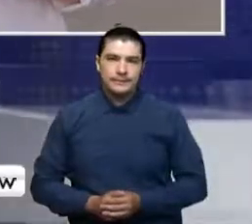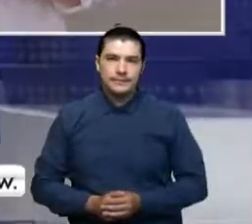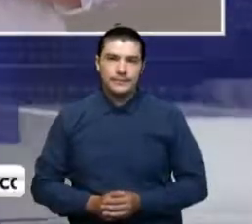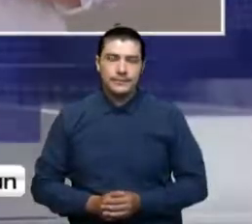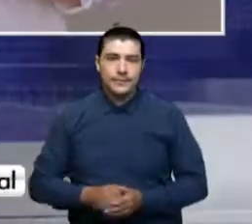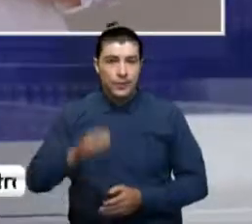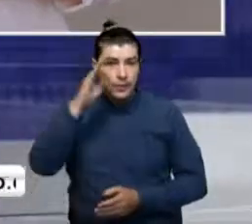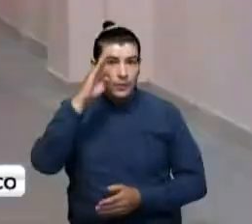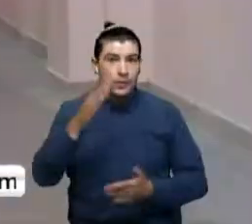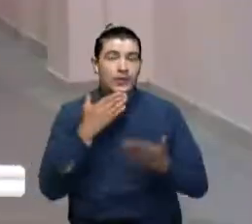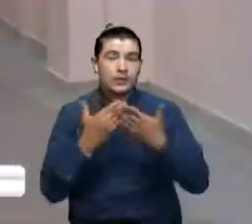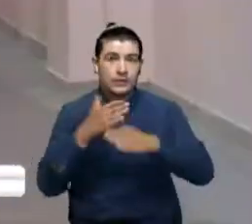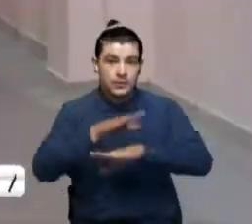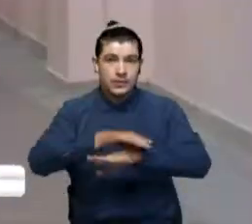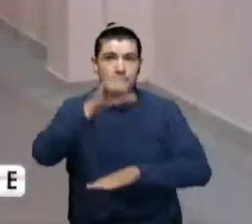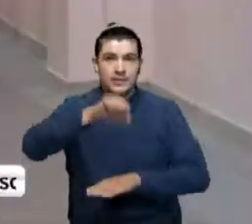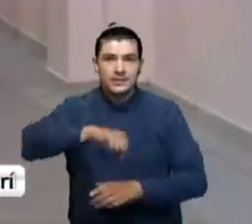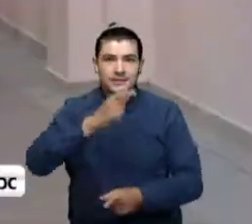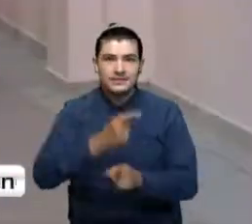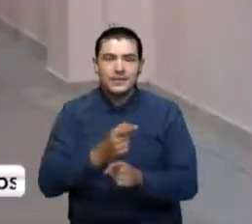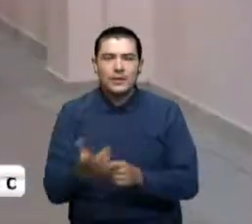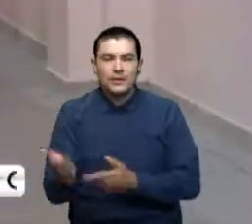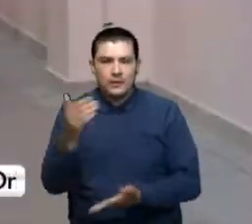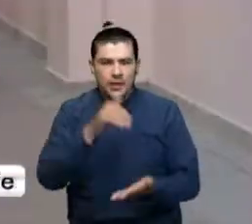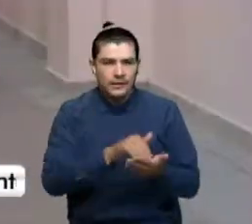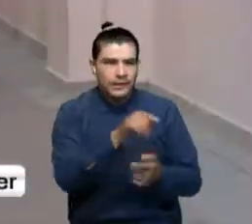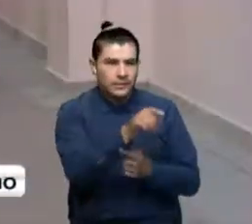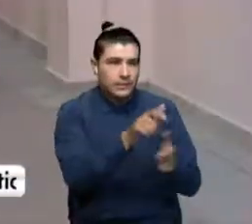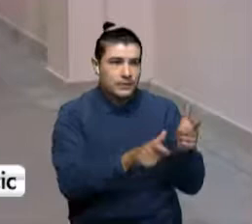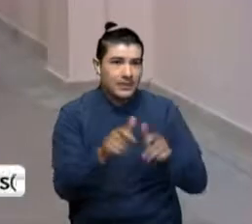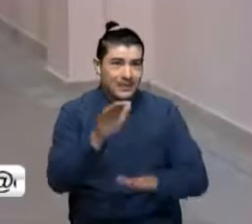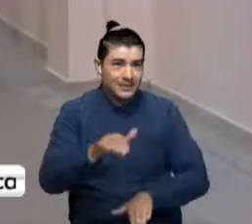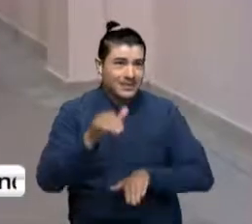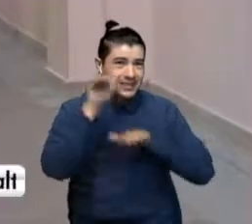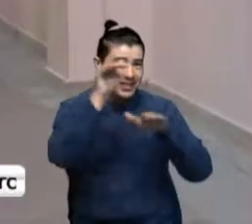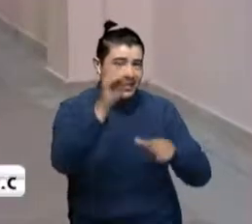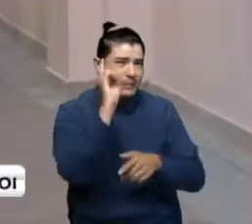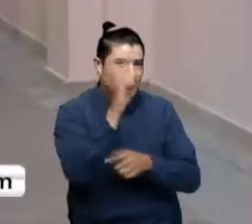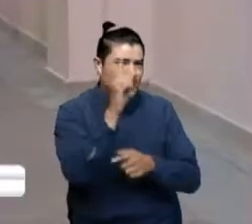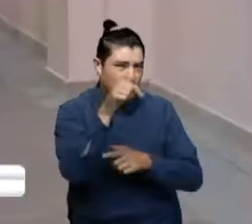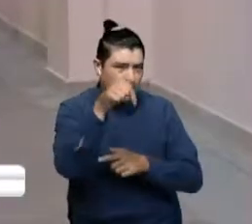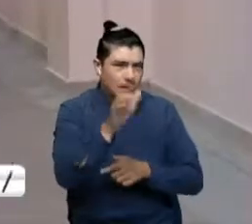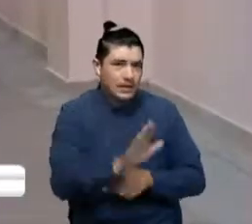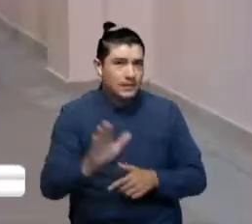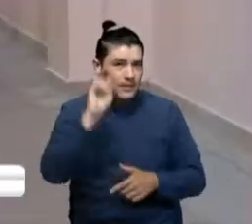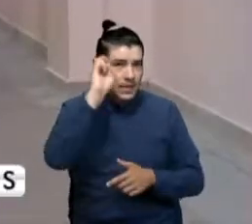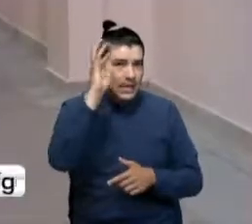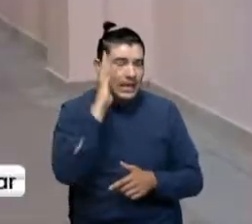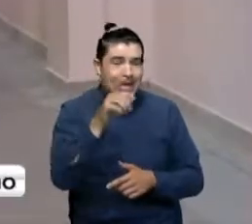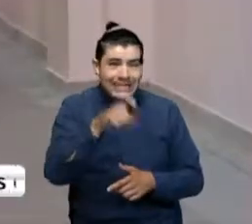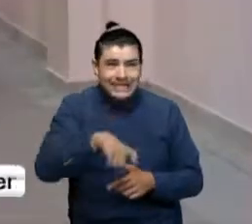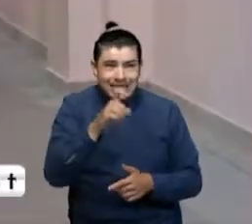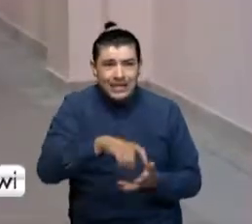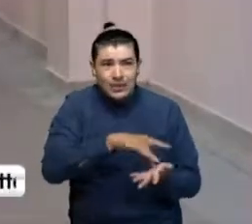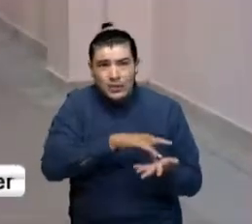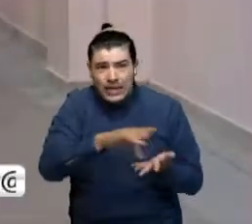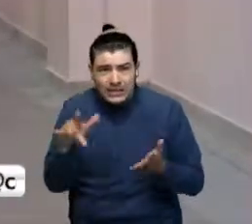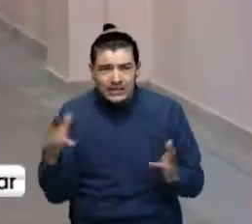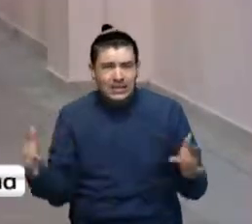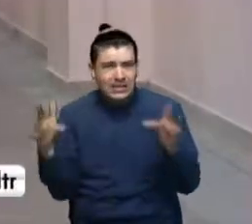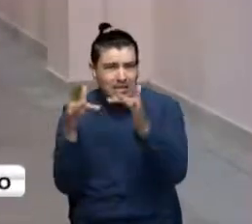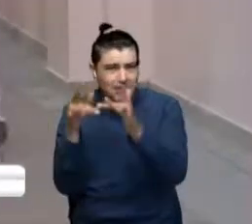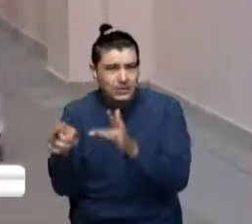hola qué tal muy buenas tardes nuevamente los diputados del norte de santander ver la urgencia de establecer un contacto con el